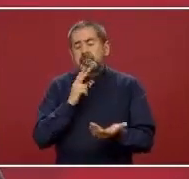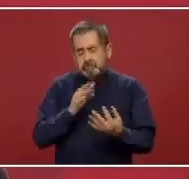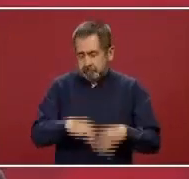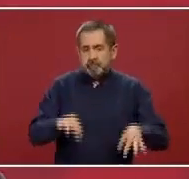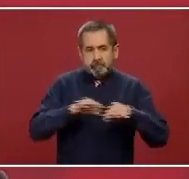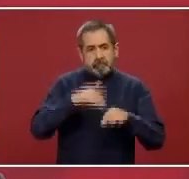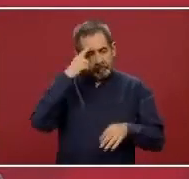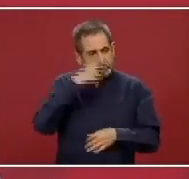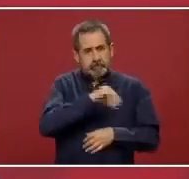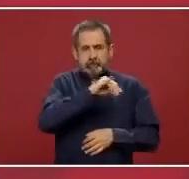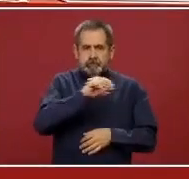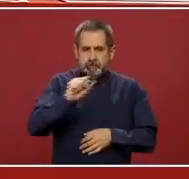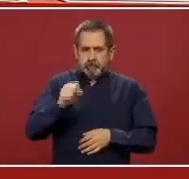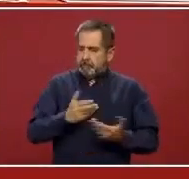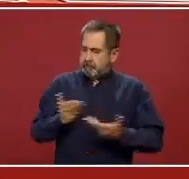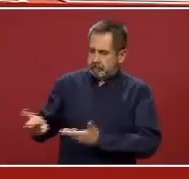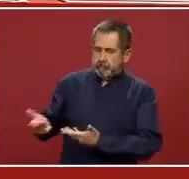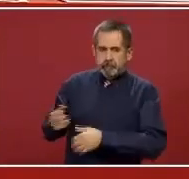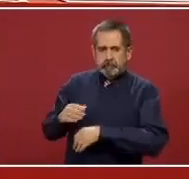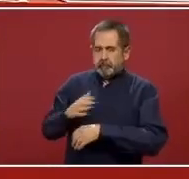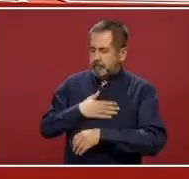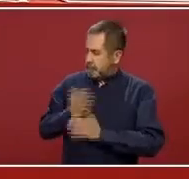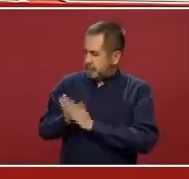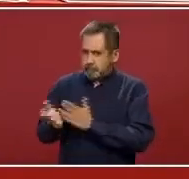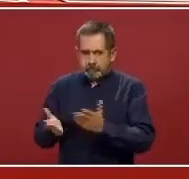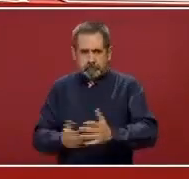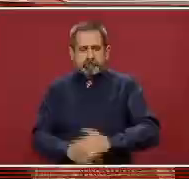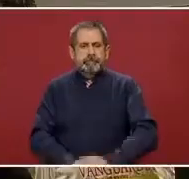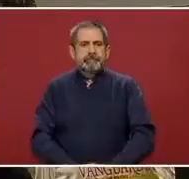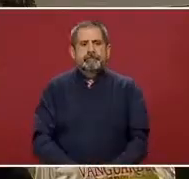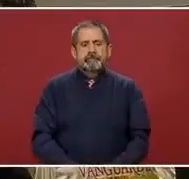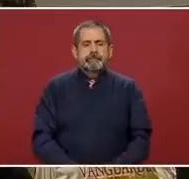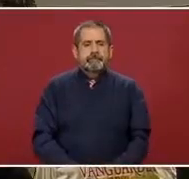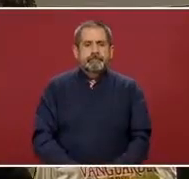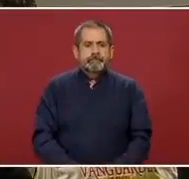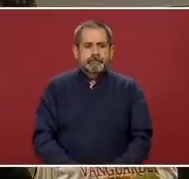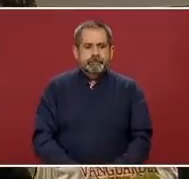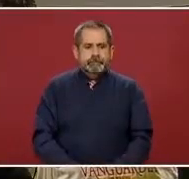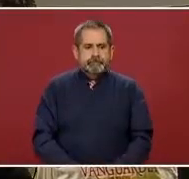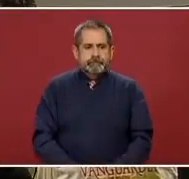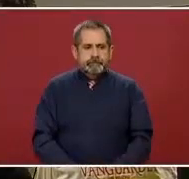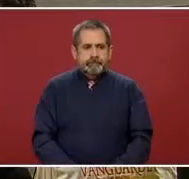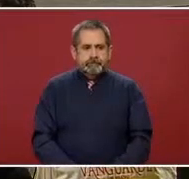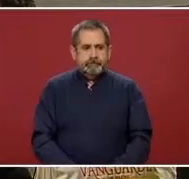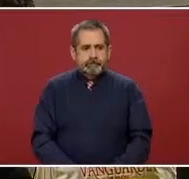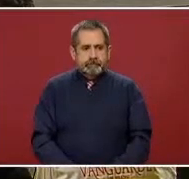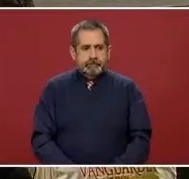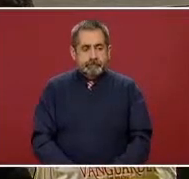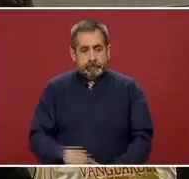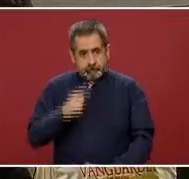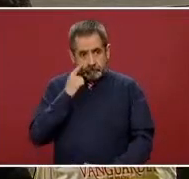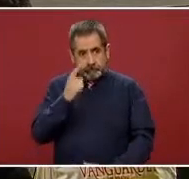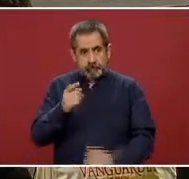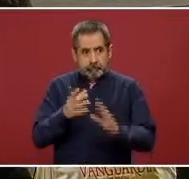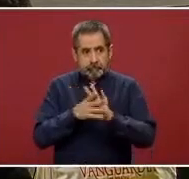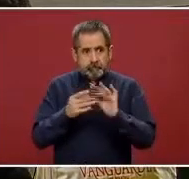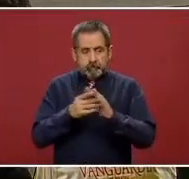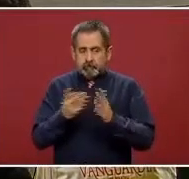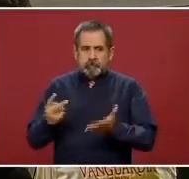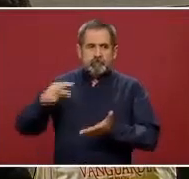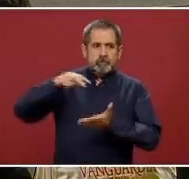de este instituto. Doctor Mauricio Hernández. Gracias. Sí, si me permite, me voy a poner también de pie